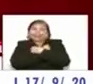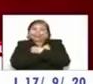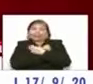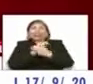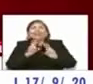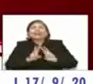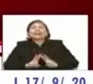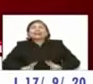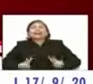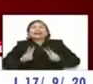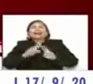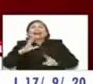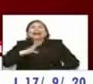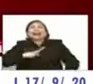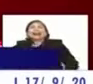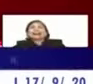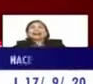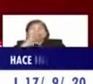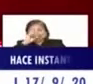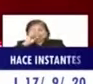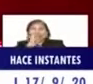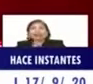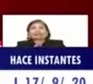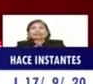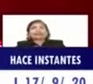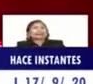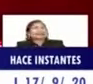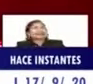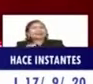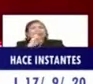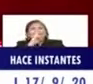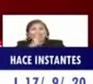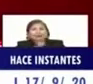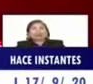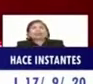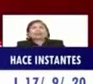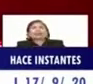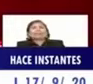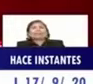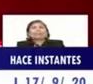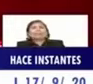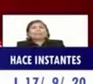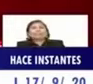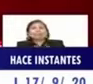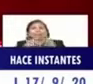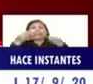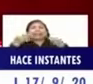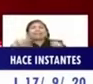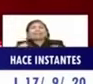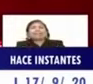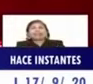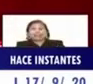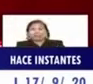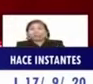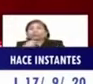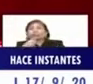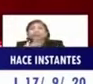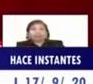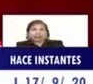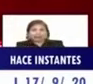revalorar la ética, la decencia, la moral y a revalorar la verdad, que eso es lo más